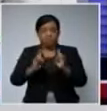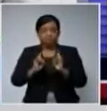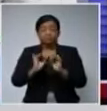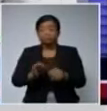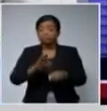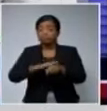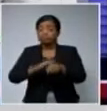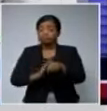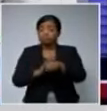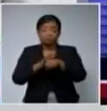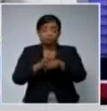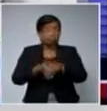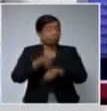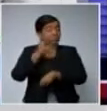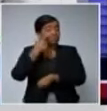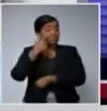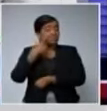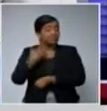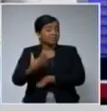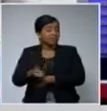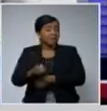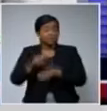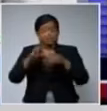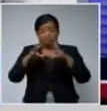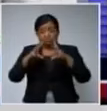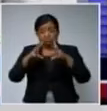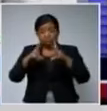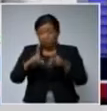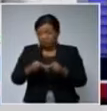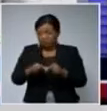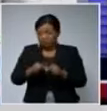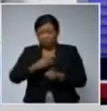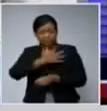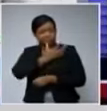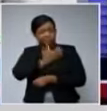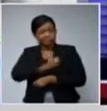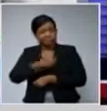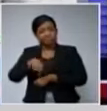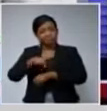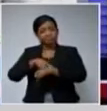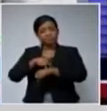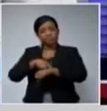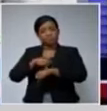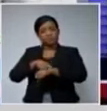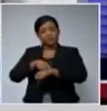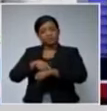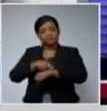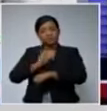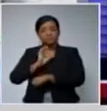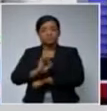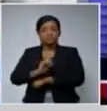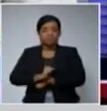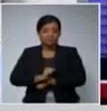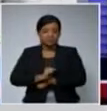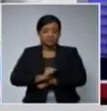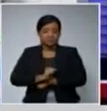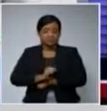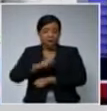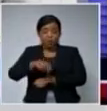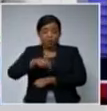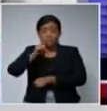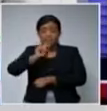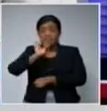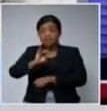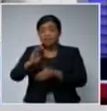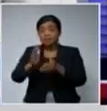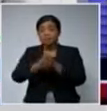COVID-19. Sigue siendo una cifra angustiante en estos momentos, en el 17 de marzo, cuando ya se cumple 1